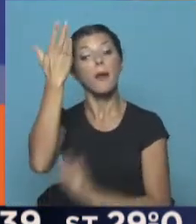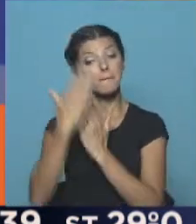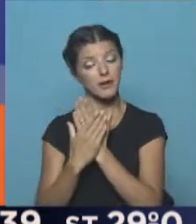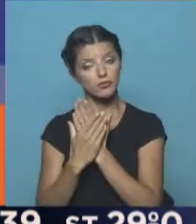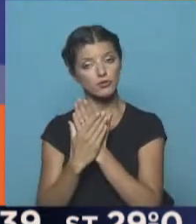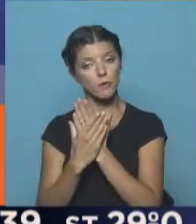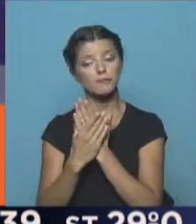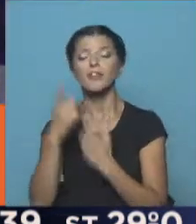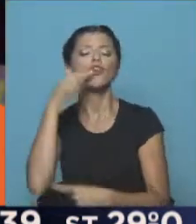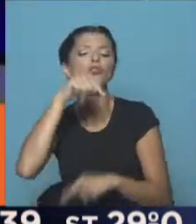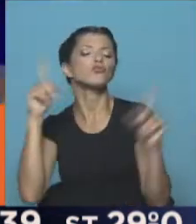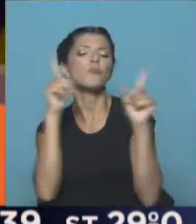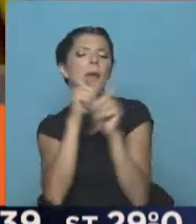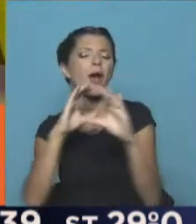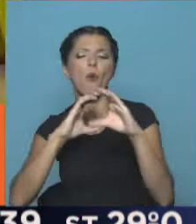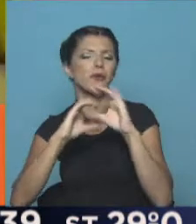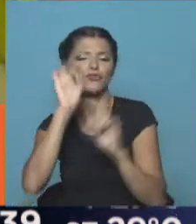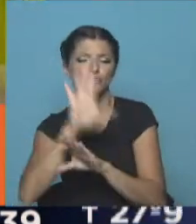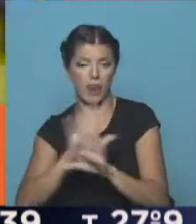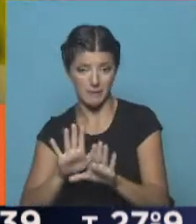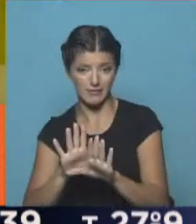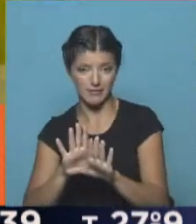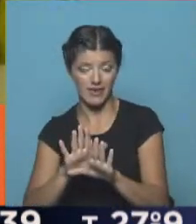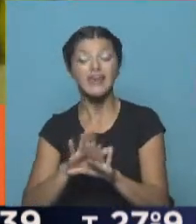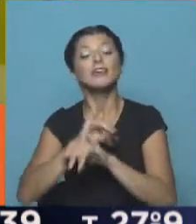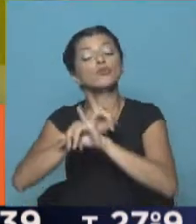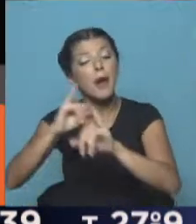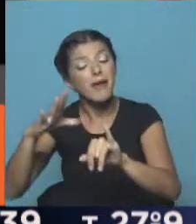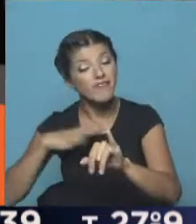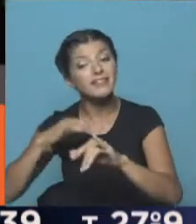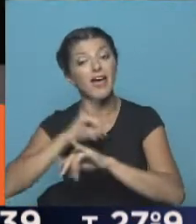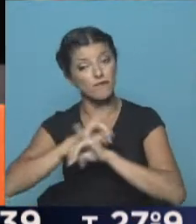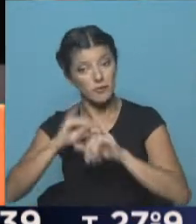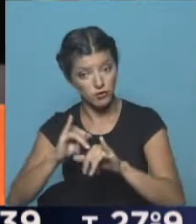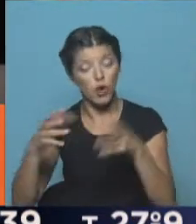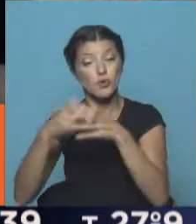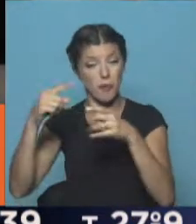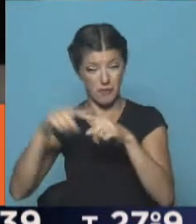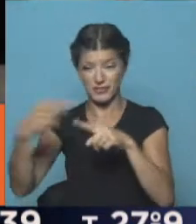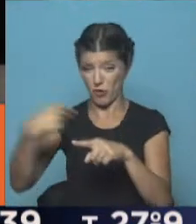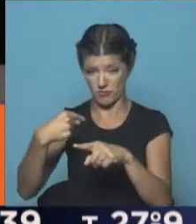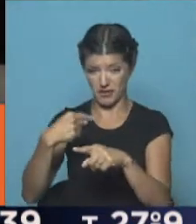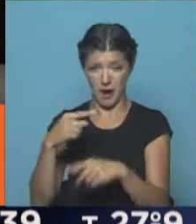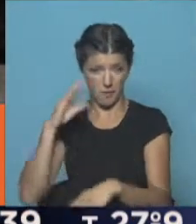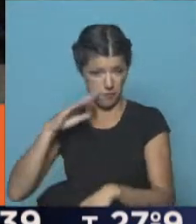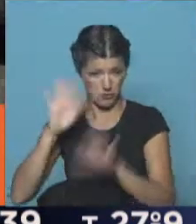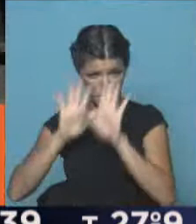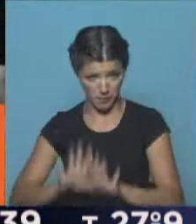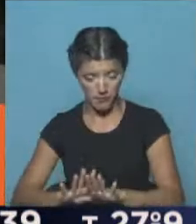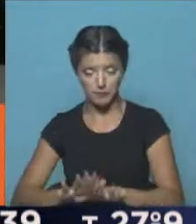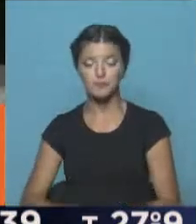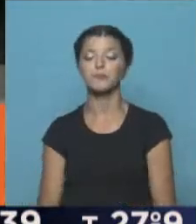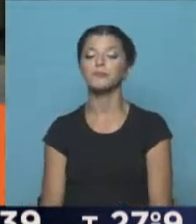a un problema de comunicación ya una campaña de desinformación de la oposición política green deán